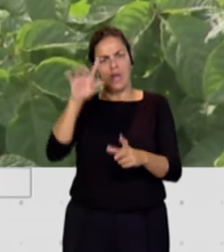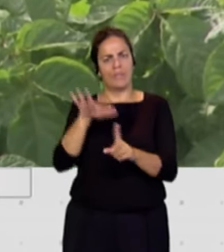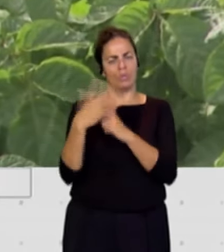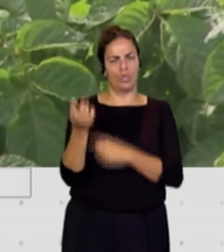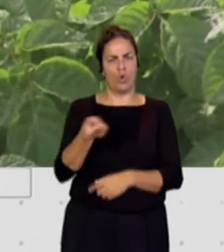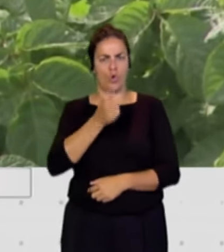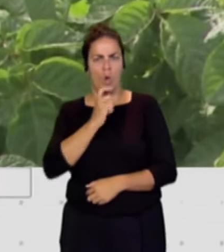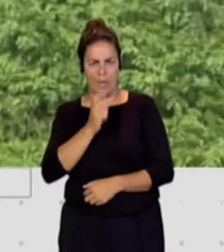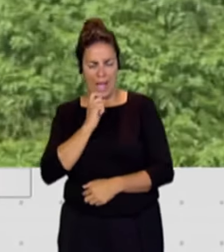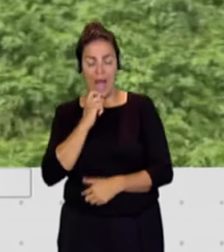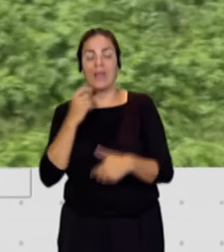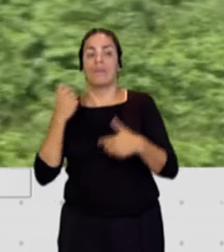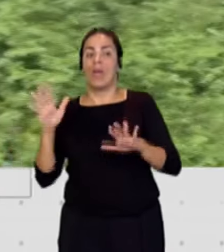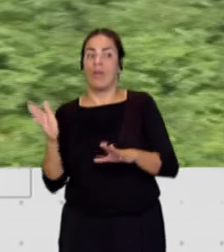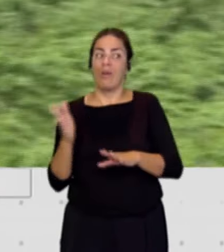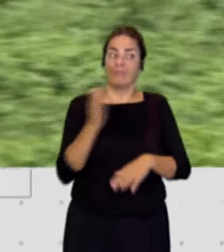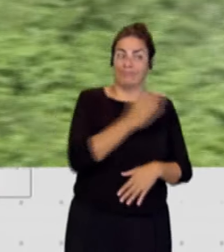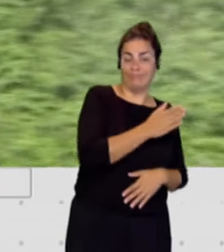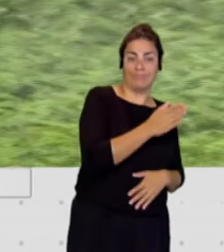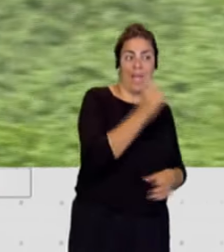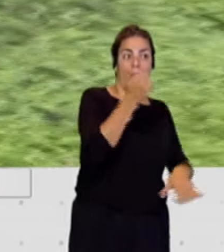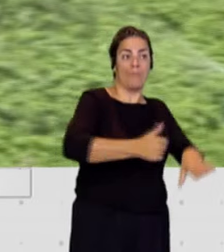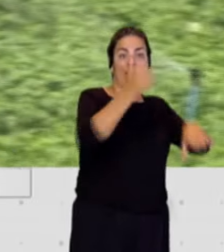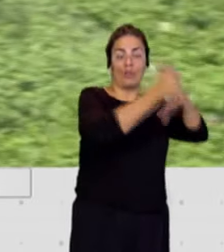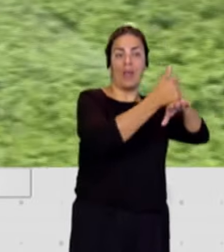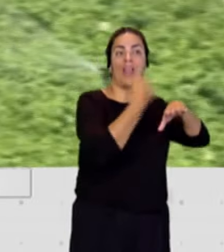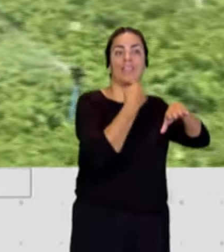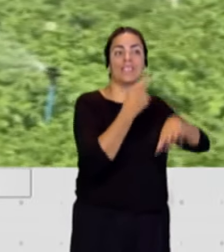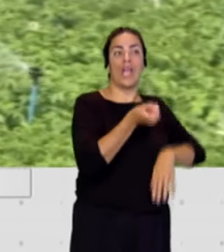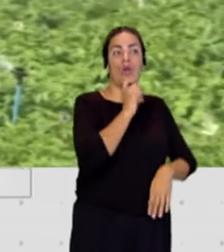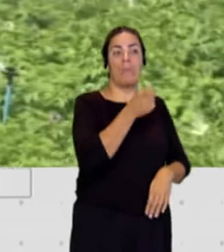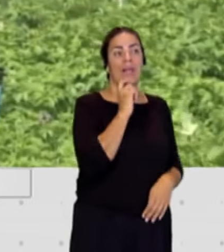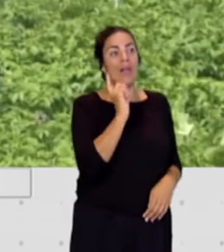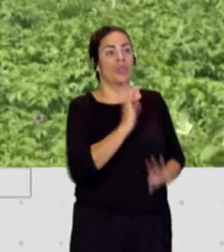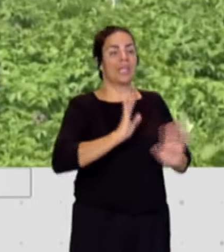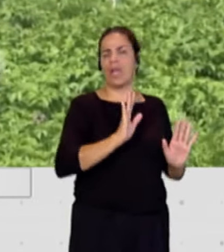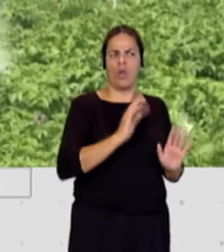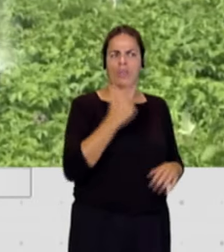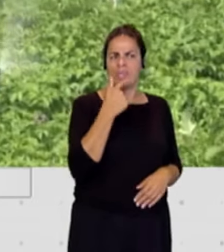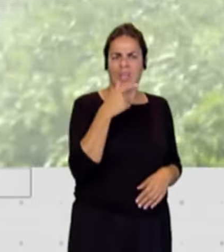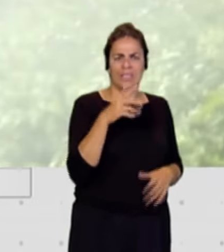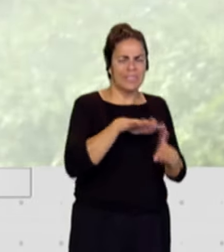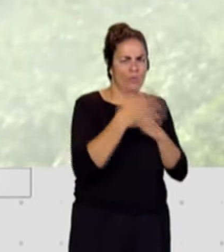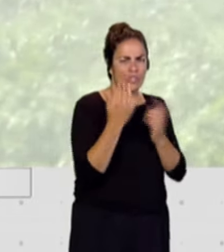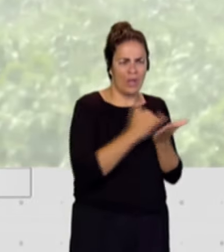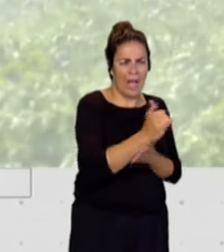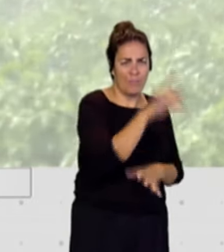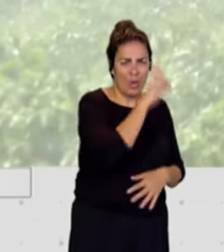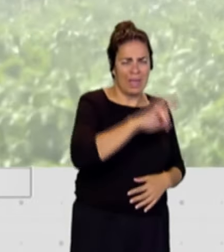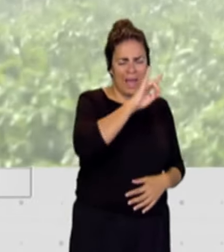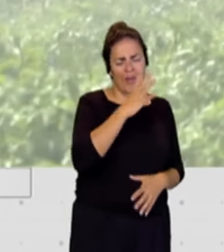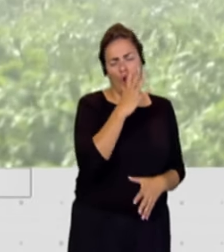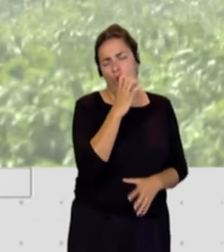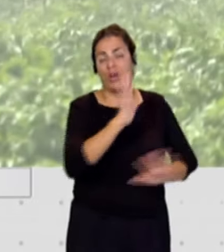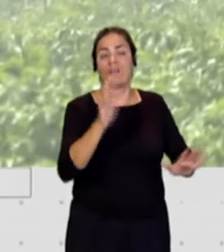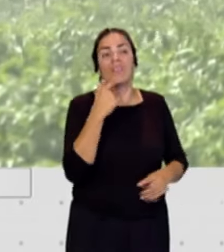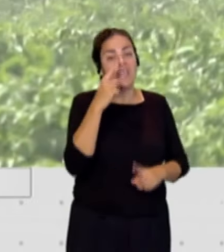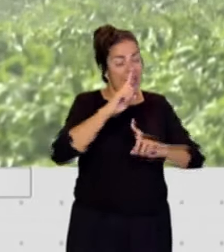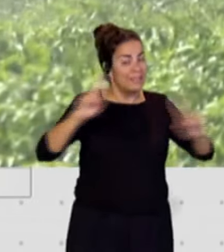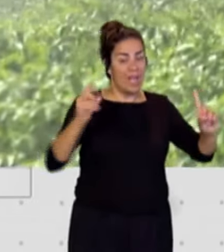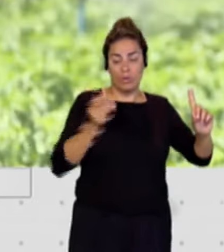la patronal dice que no es que sea complicado es que es terrible lo que está sufriendo el campo canario Y que ahora mismo por lo menos este año nada de subir Los sueldos